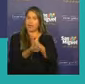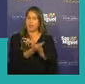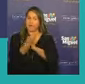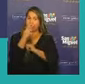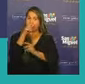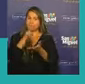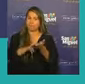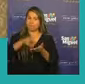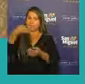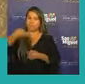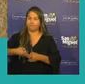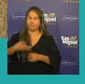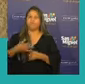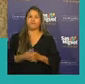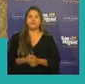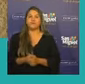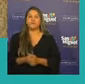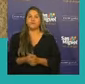realidad.